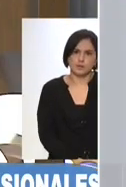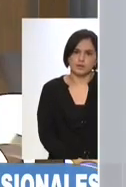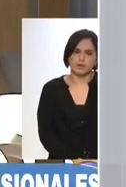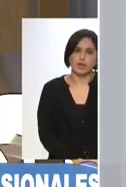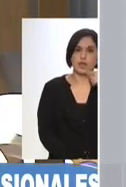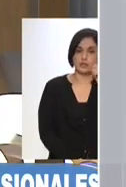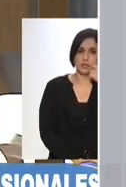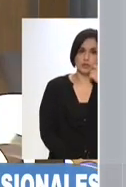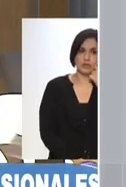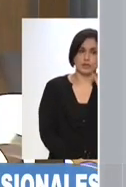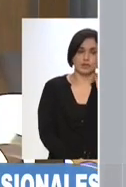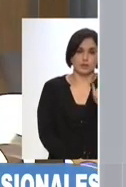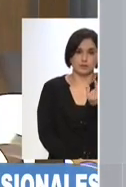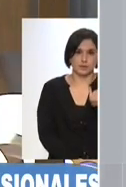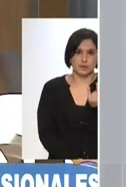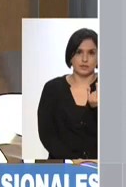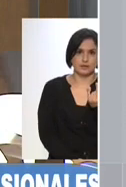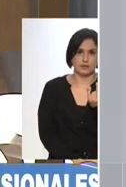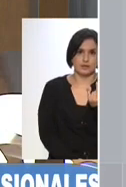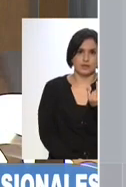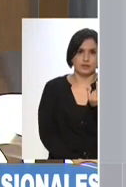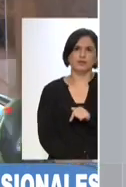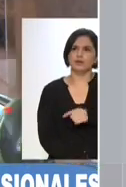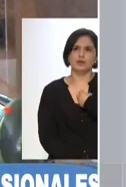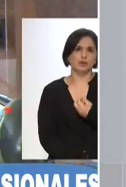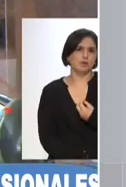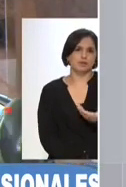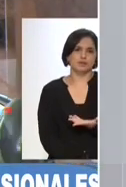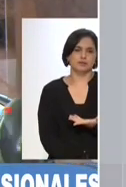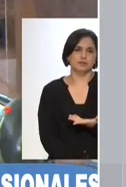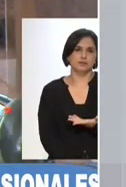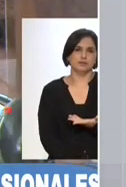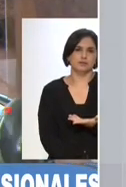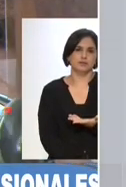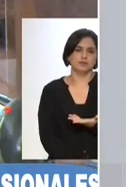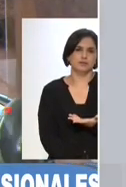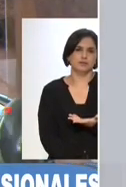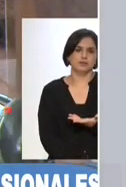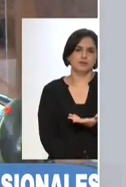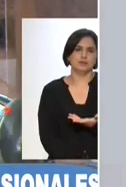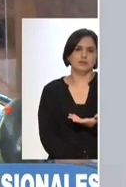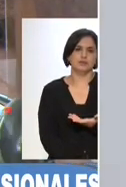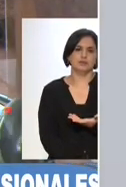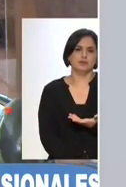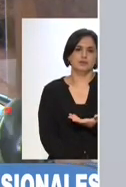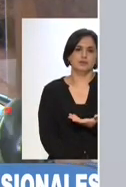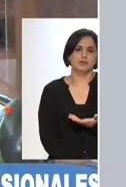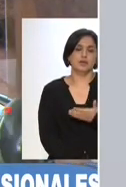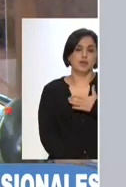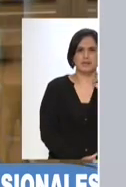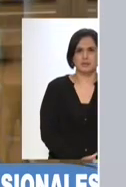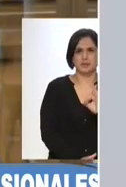específicos. Entonces, Nicolás, yo creo que hoy día podemos hacer este esfuerzo. El problema es que tenemos que dejar de lado